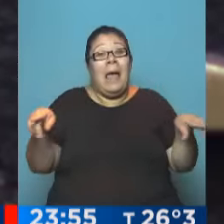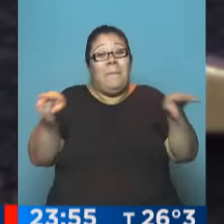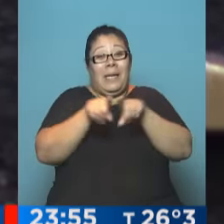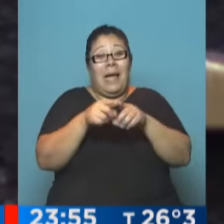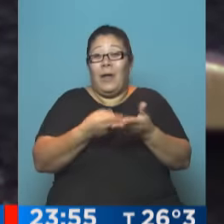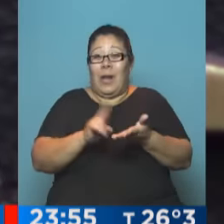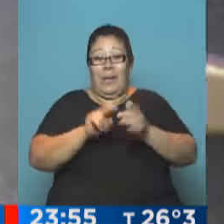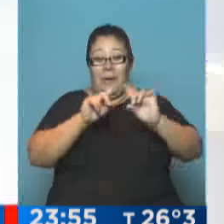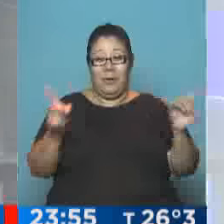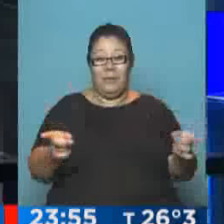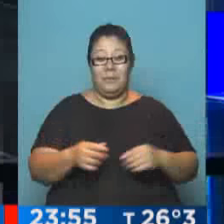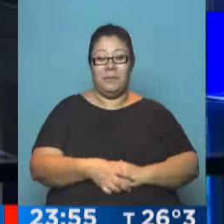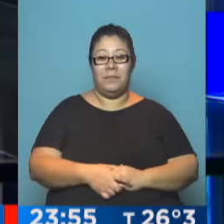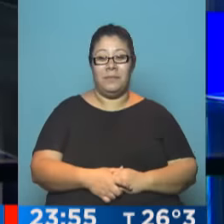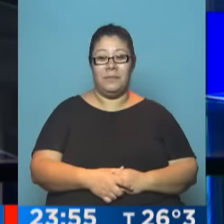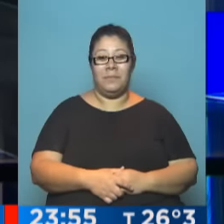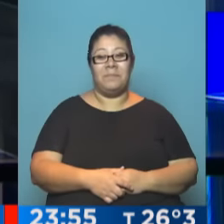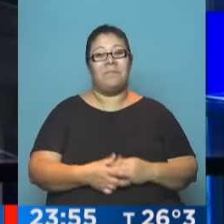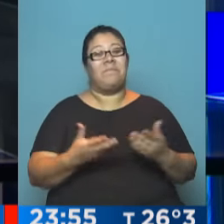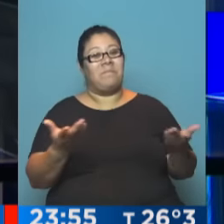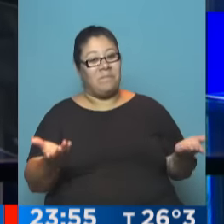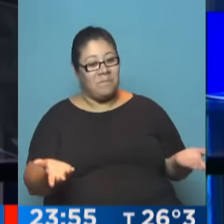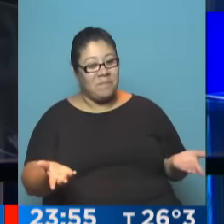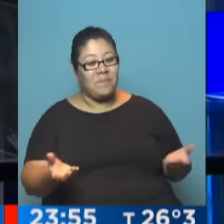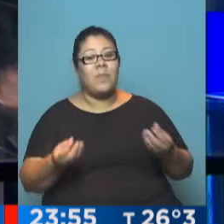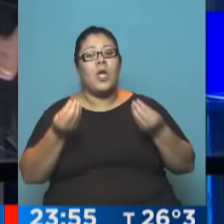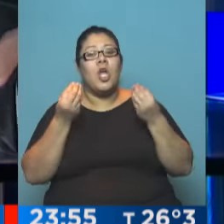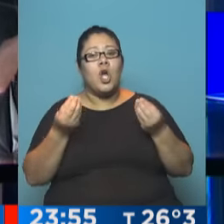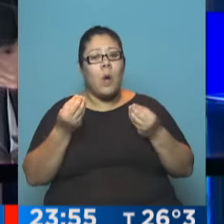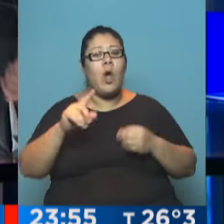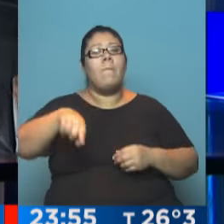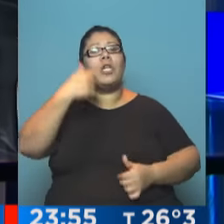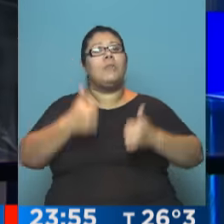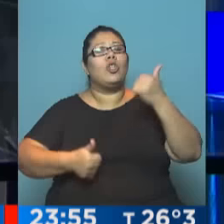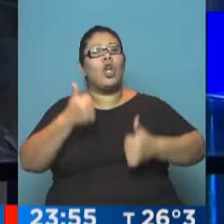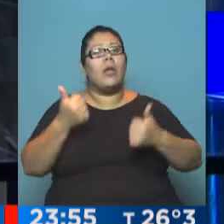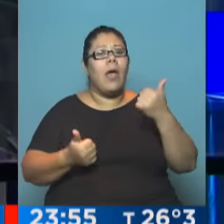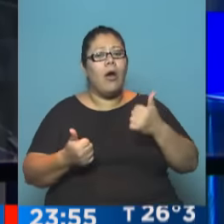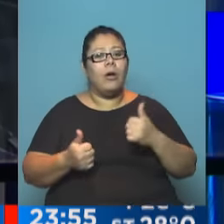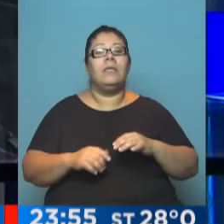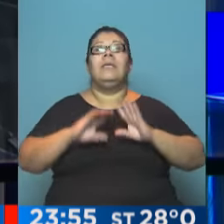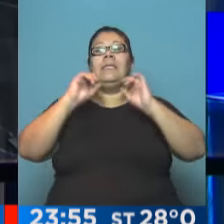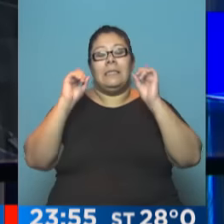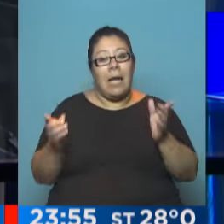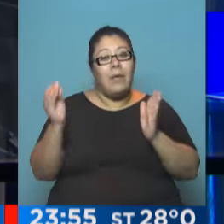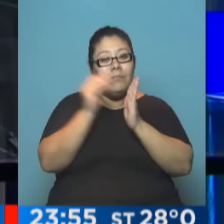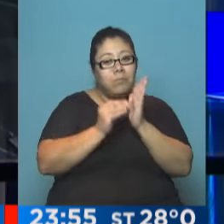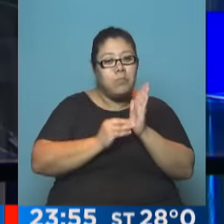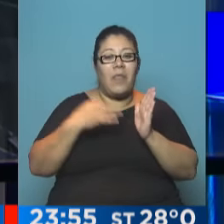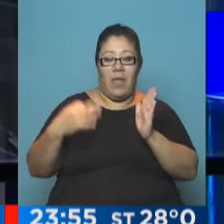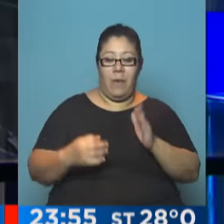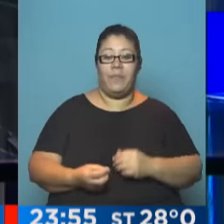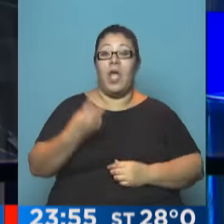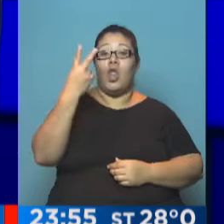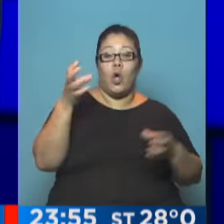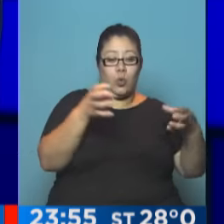¿Y cómo va a ser el próximo torneo local? Bueno, para eso también hay que tomar nota. Va a haber dos